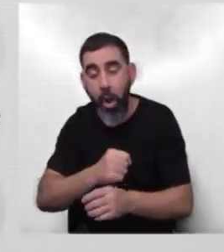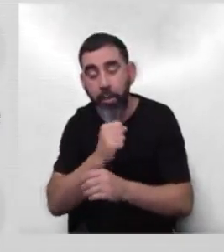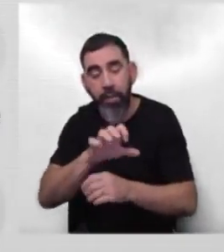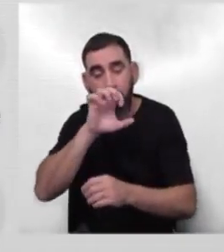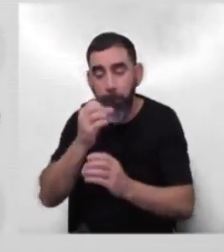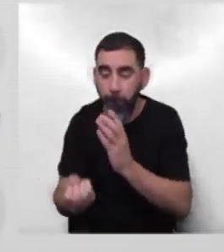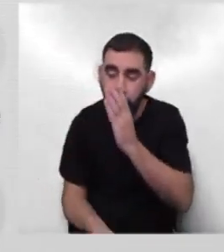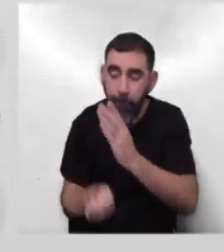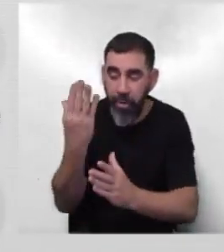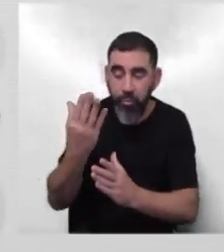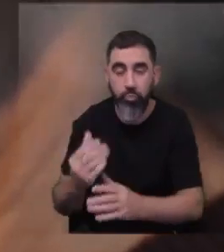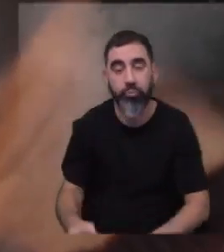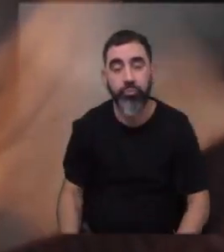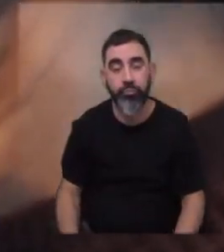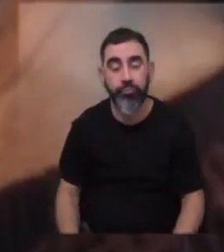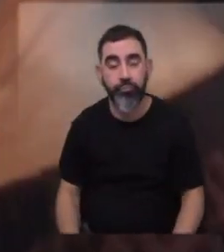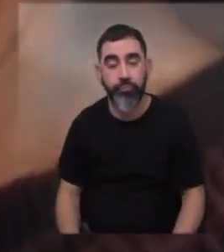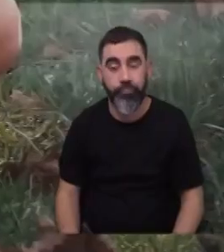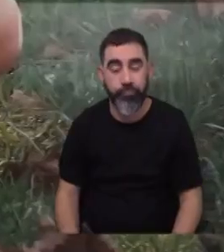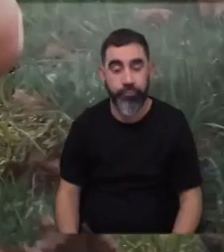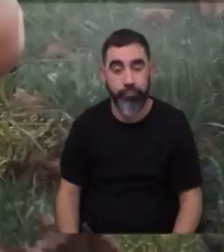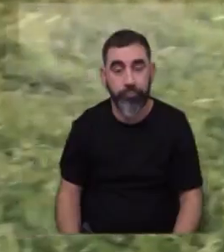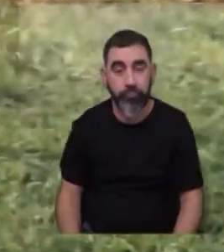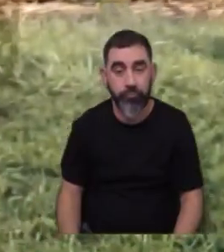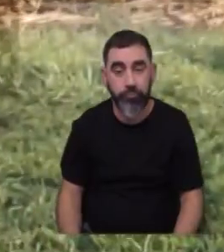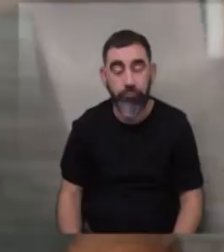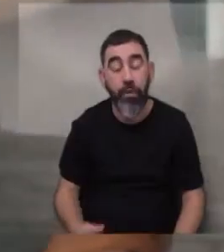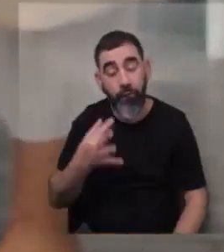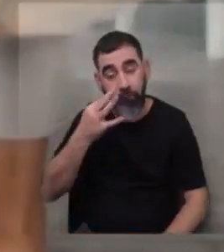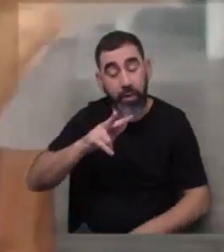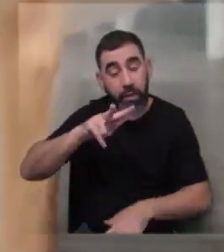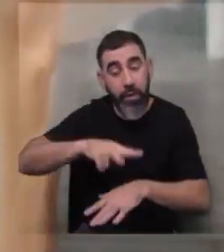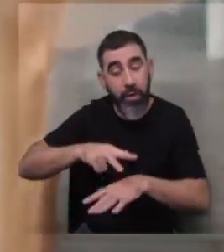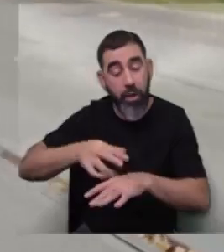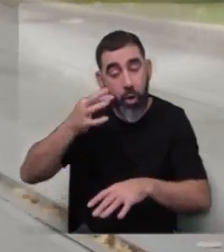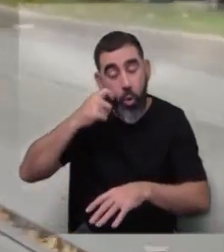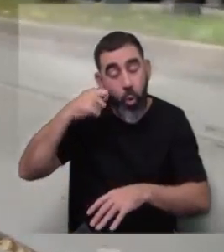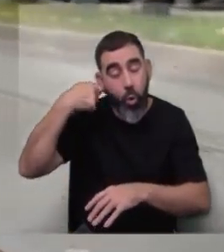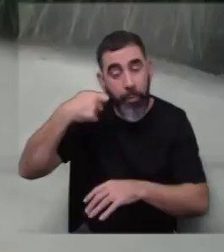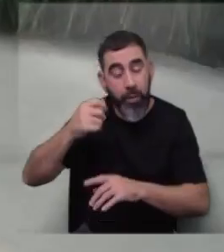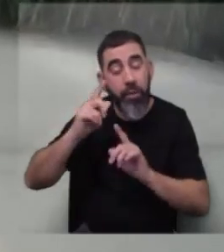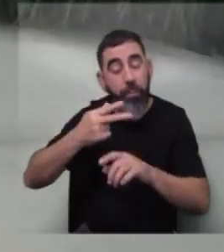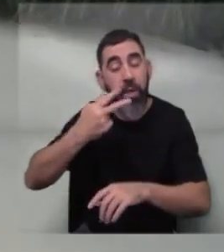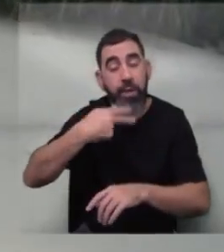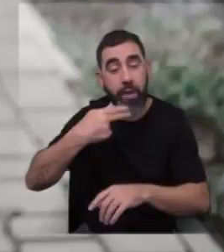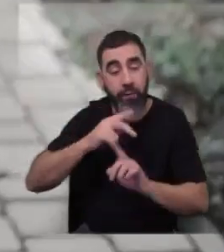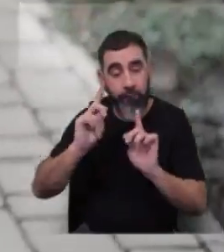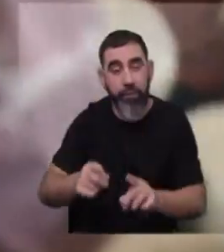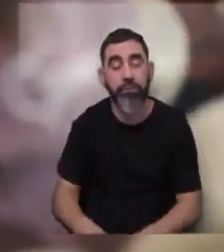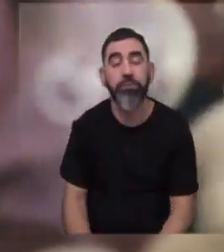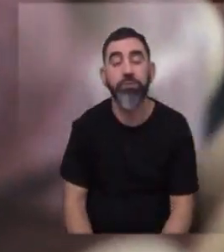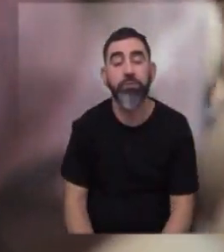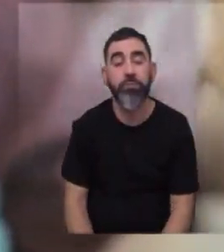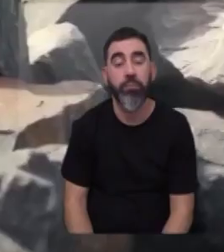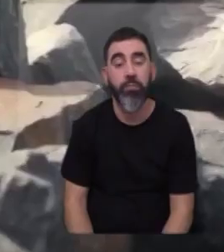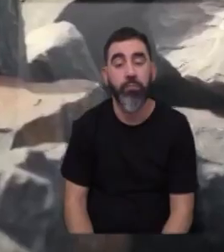modernos y toda la industria que gira alrededor de ellos. Es realmente un documental apasionante que también está, repito, en Netflix.